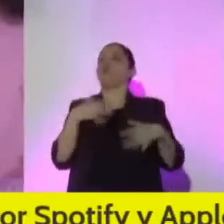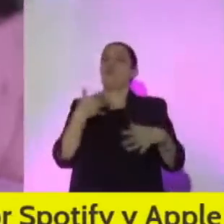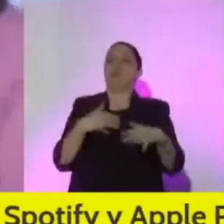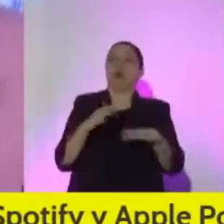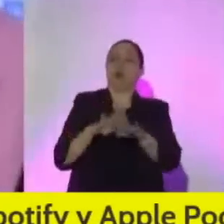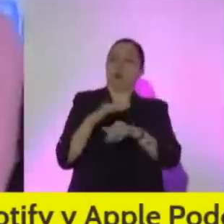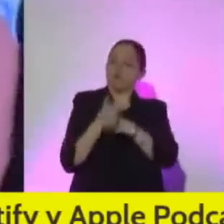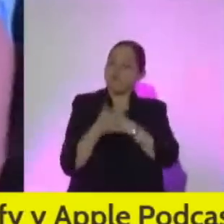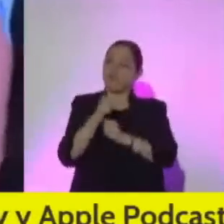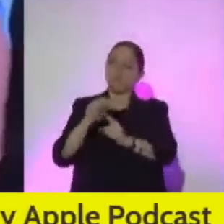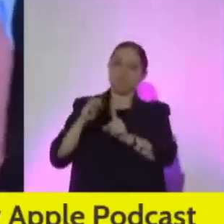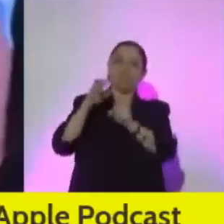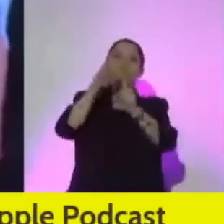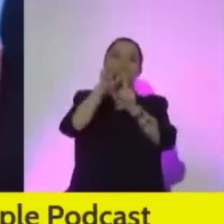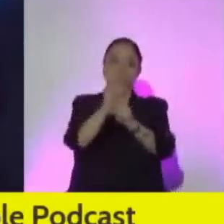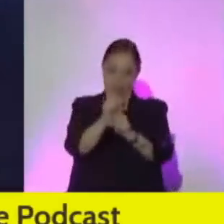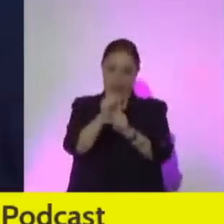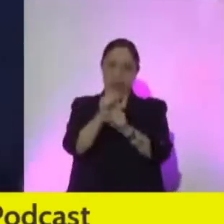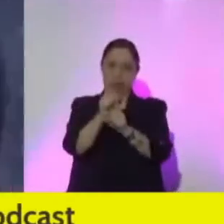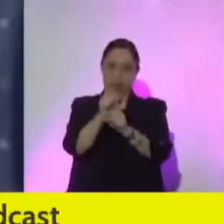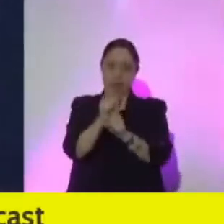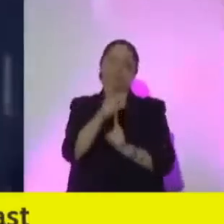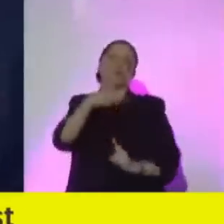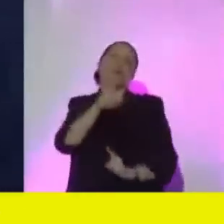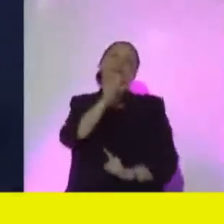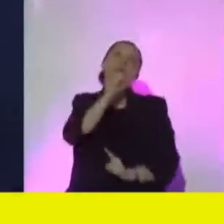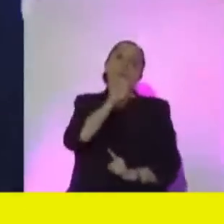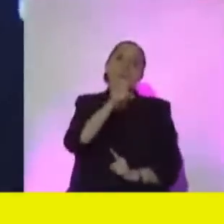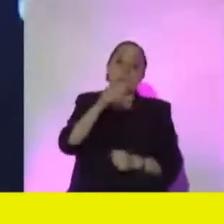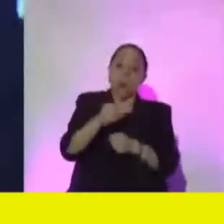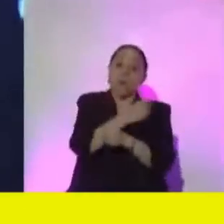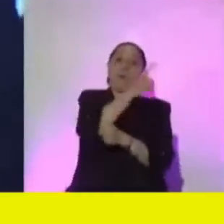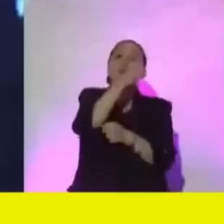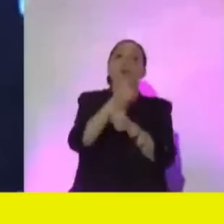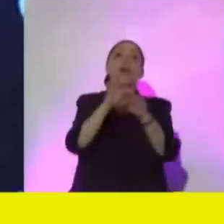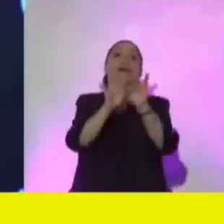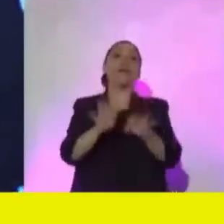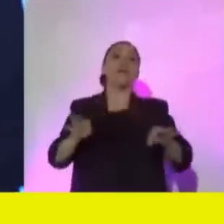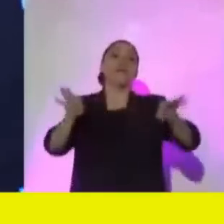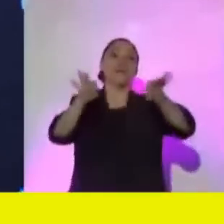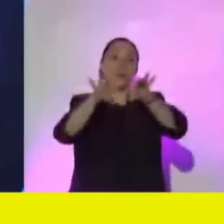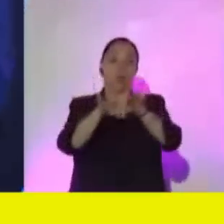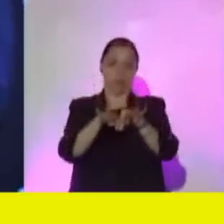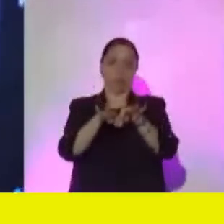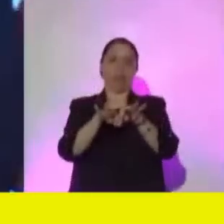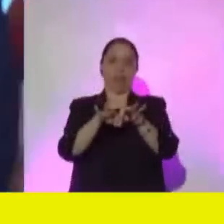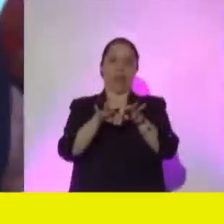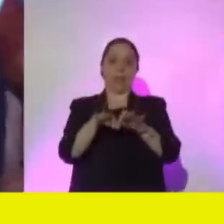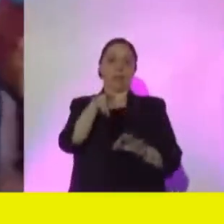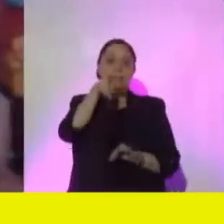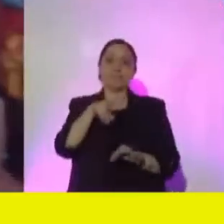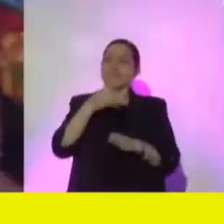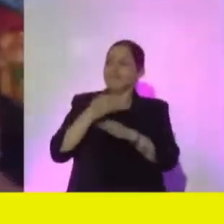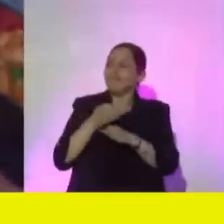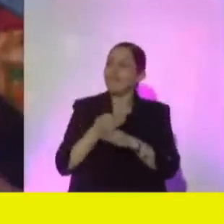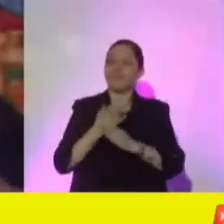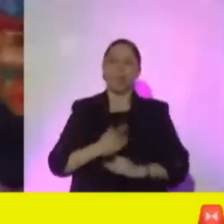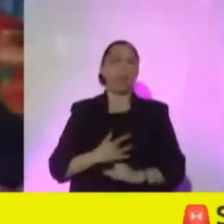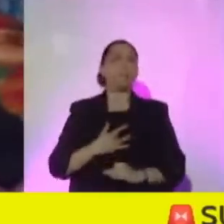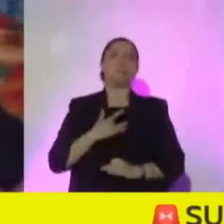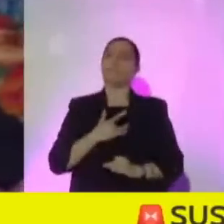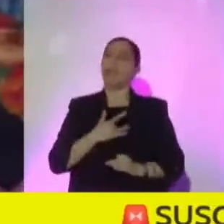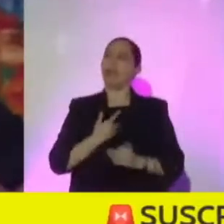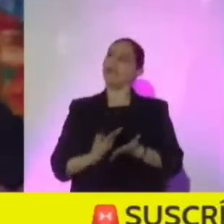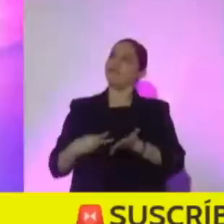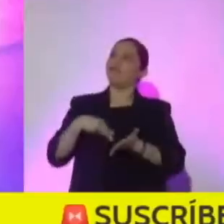Pero de ese tamaño también es la oportunidad Qué maravilloso es vivir en estos tiempos qué